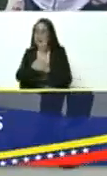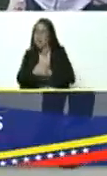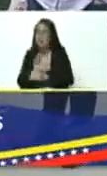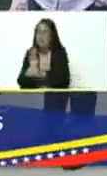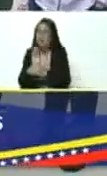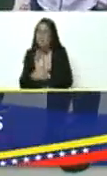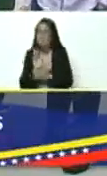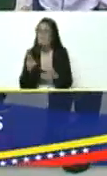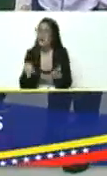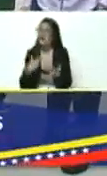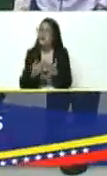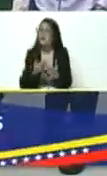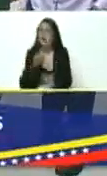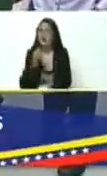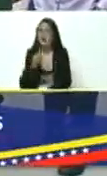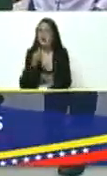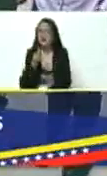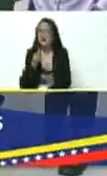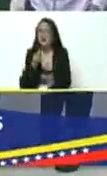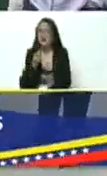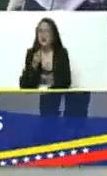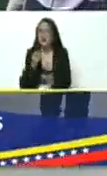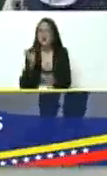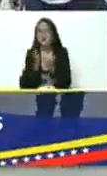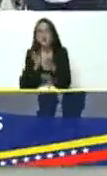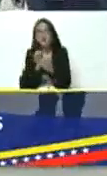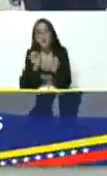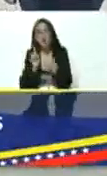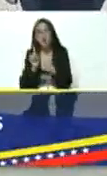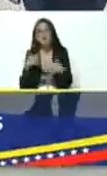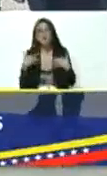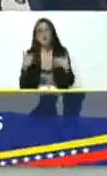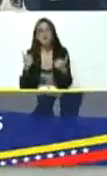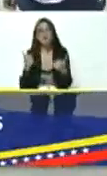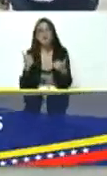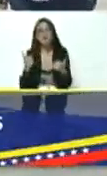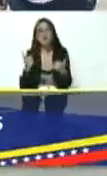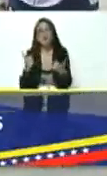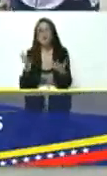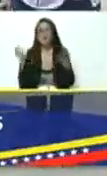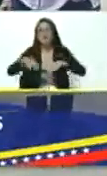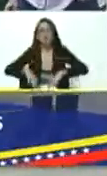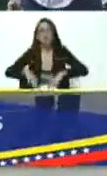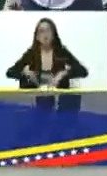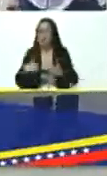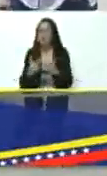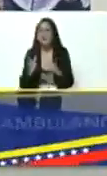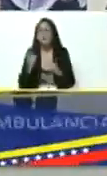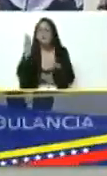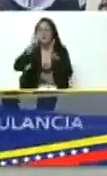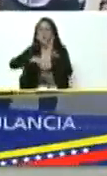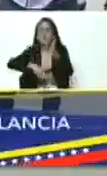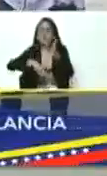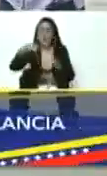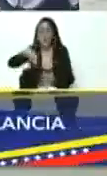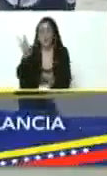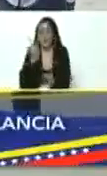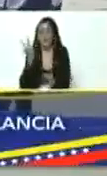vida ninguna instalación educativa de salud quede fuera de servicio. Más nunca en la vida, eso está prohibido en